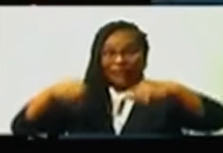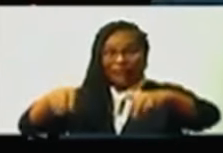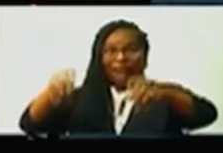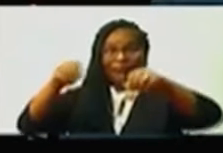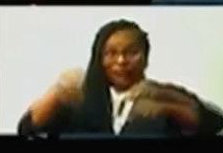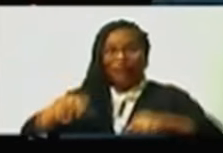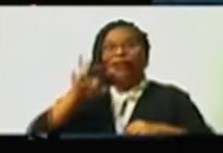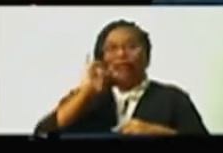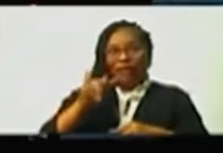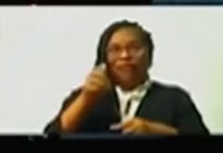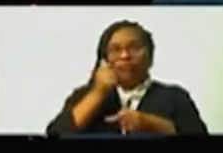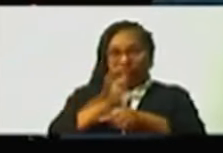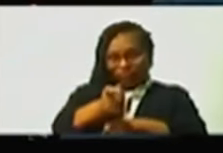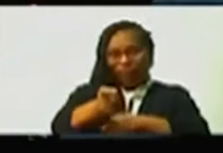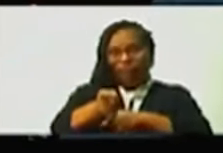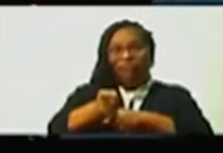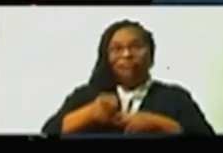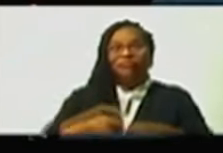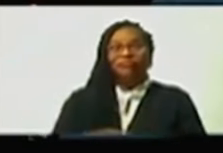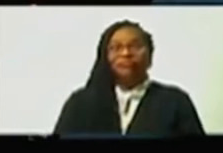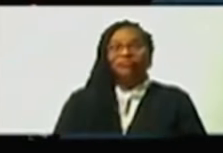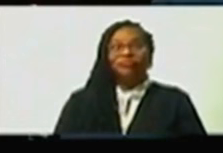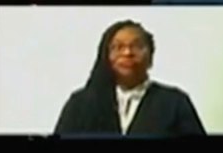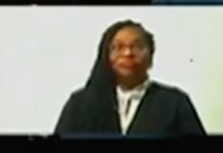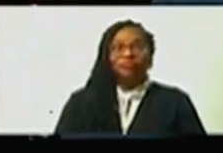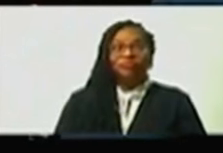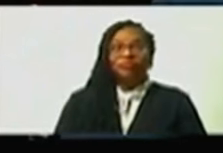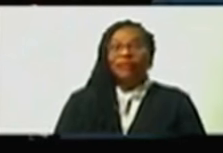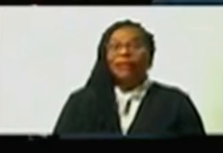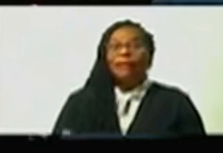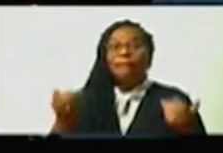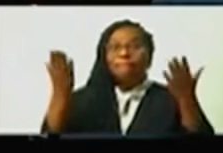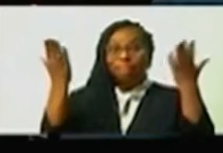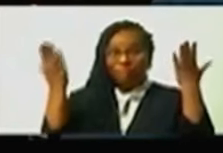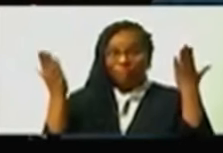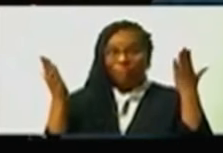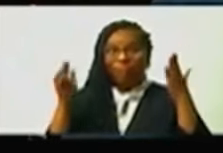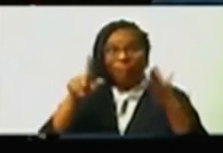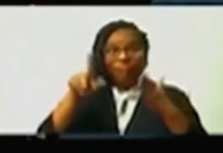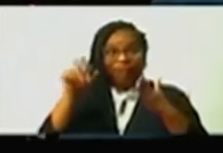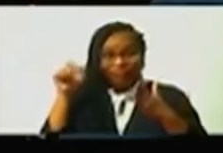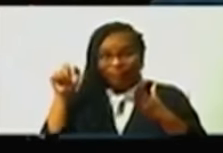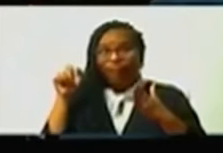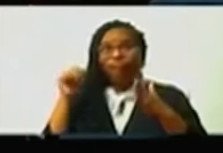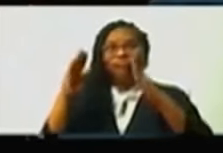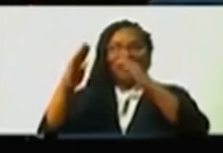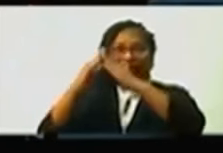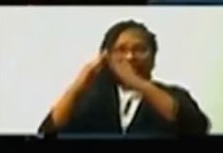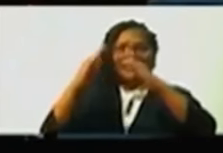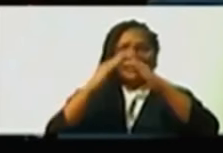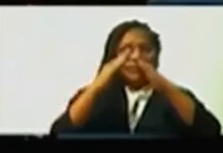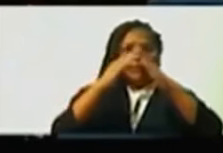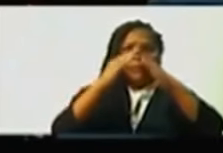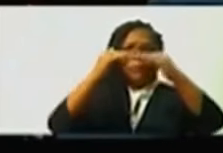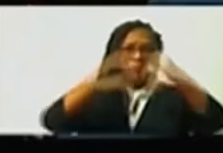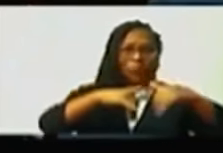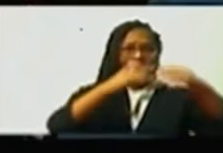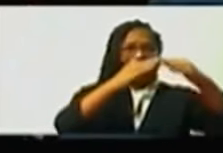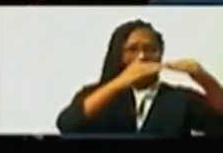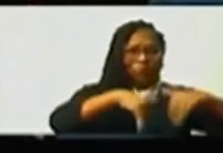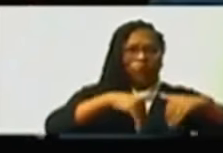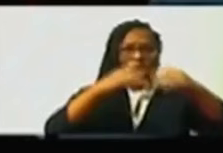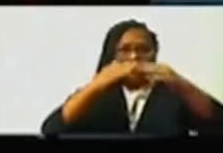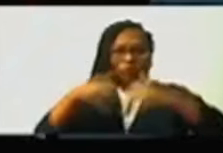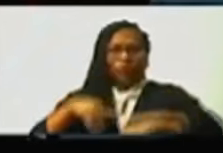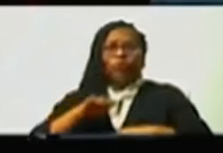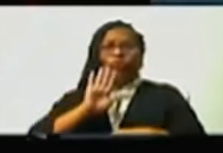agrícolas. Igual también que cientos de viviendas que se dañaron sus ajuares y otras tienen problemas